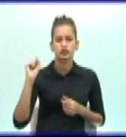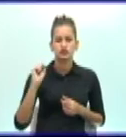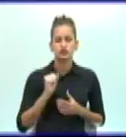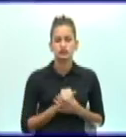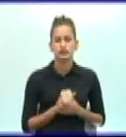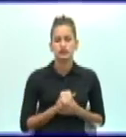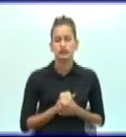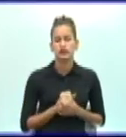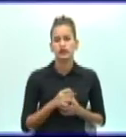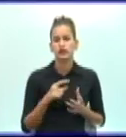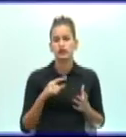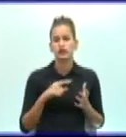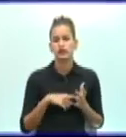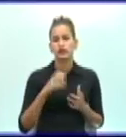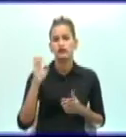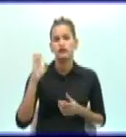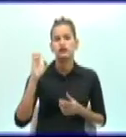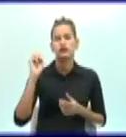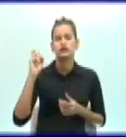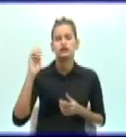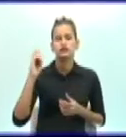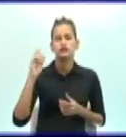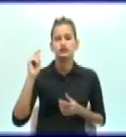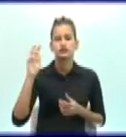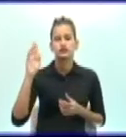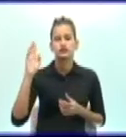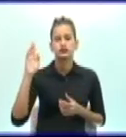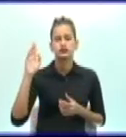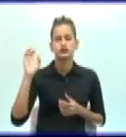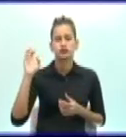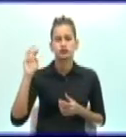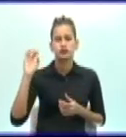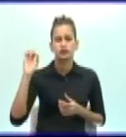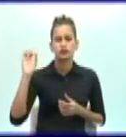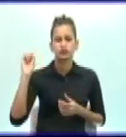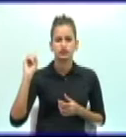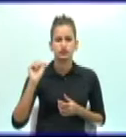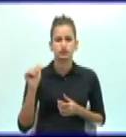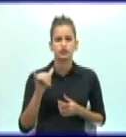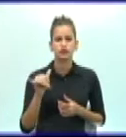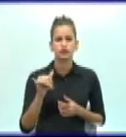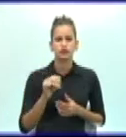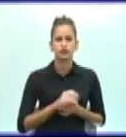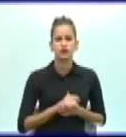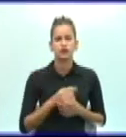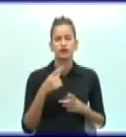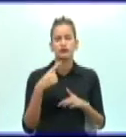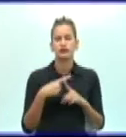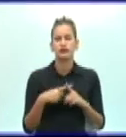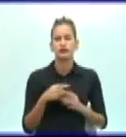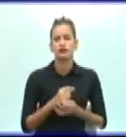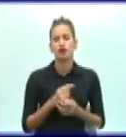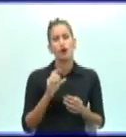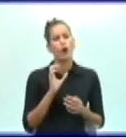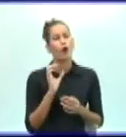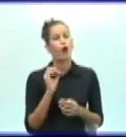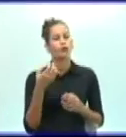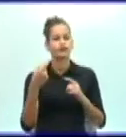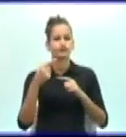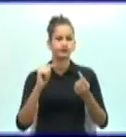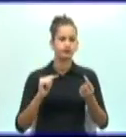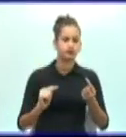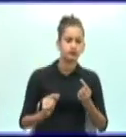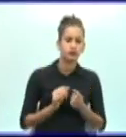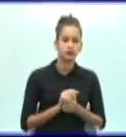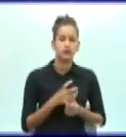igual al producto de los medios o el producto de los medios igual al producto de los extremos. Como tenemos los dos medios,